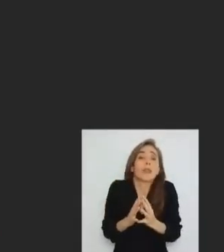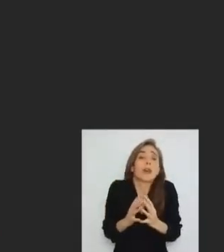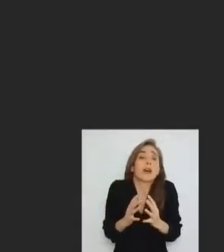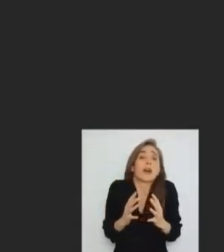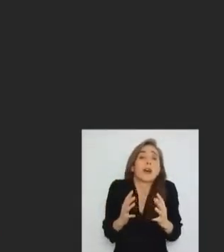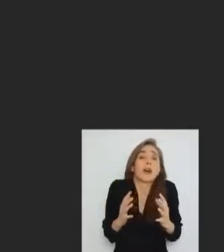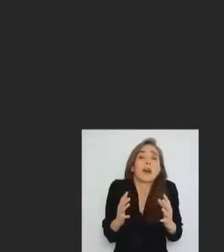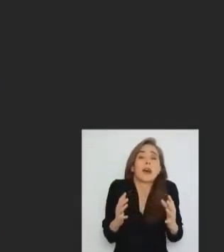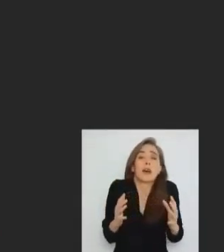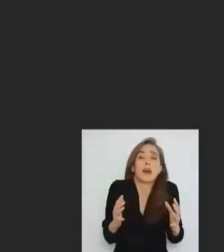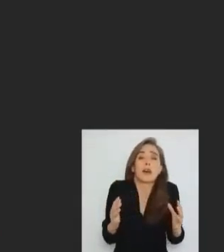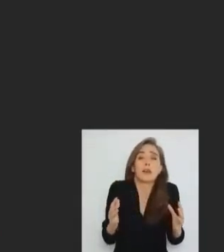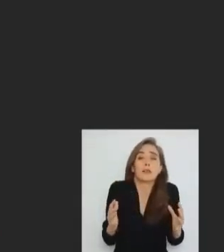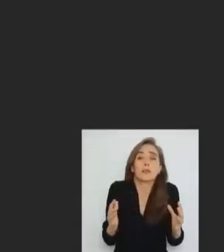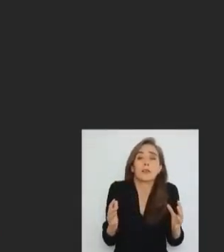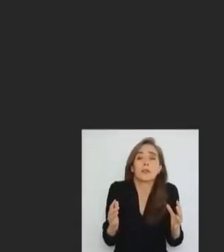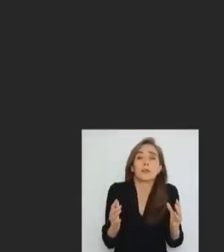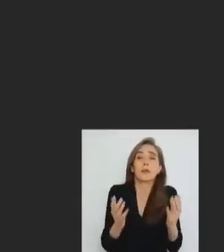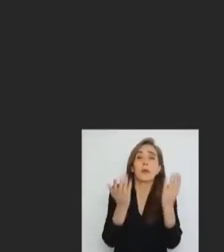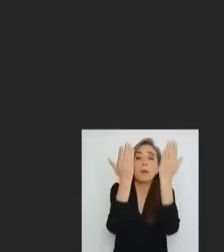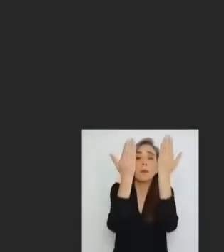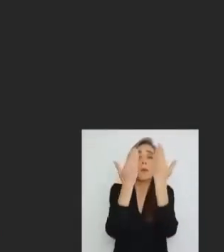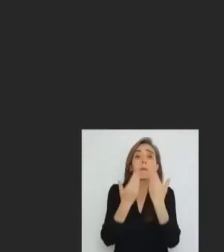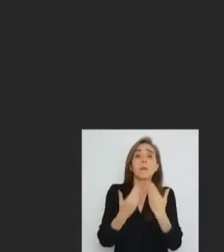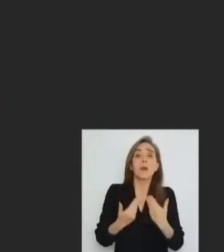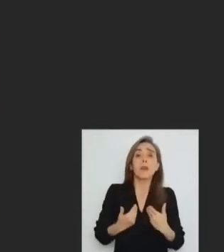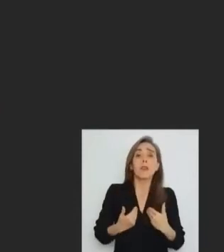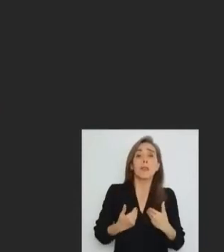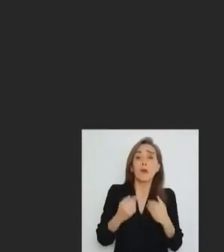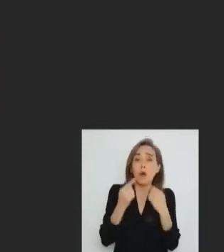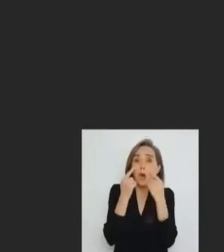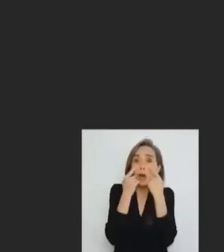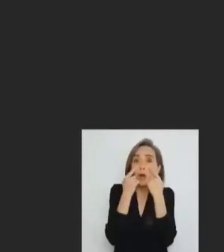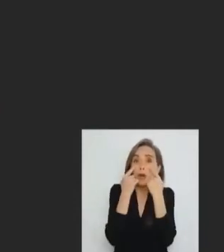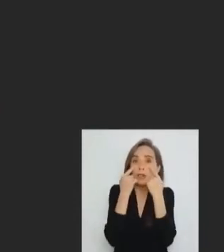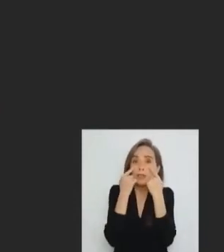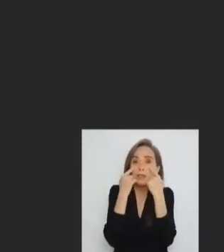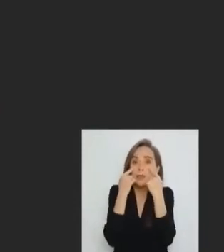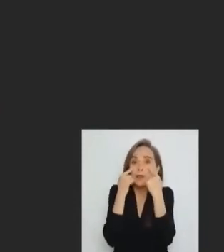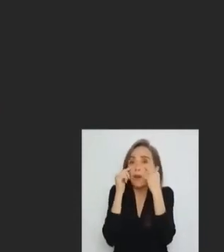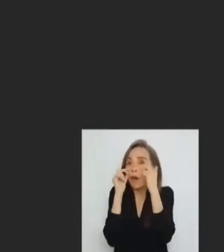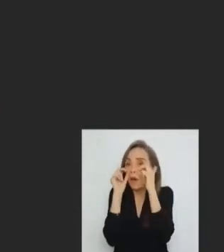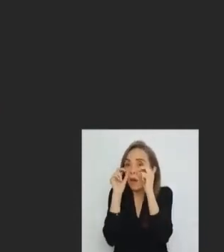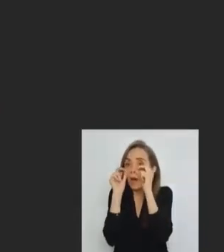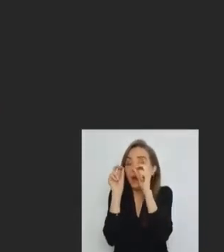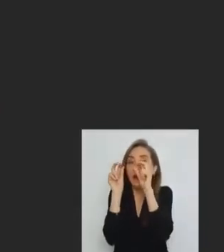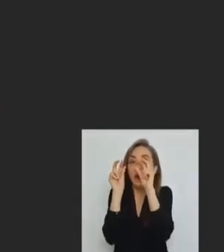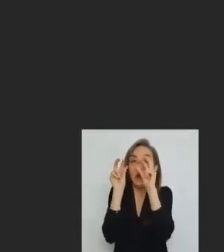tanto, me dio 2 luceros que cuando